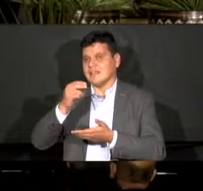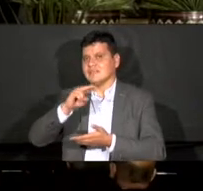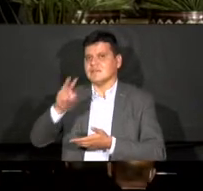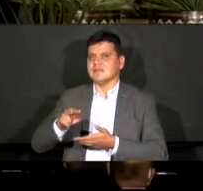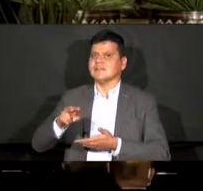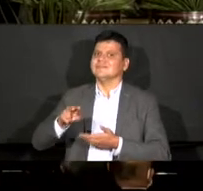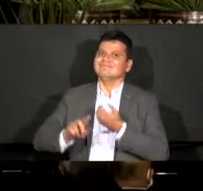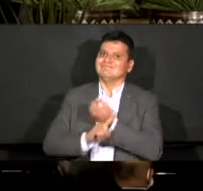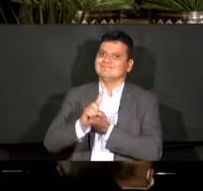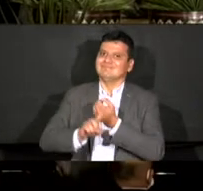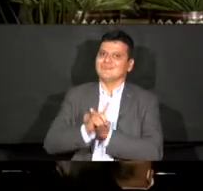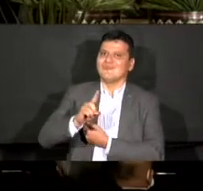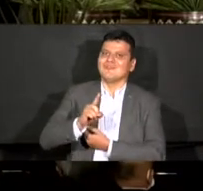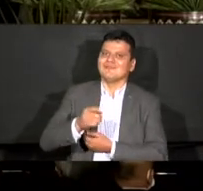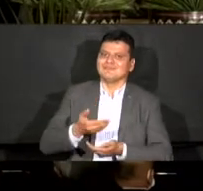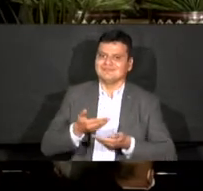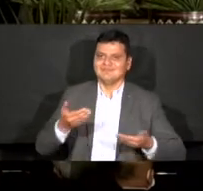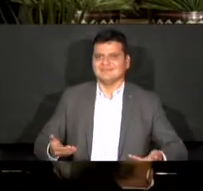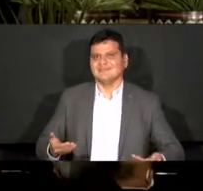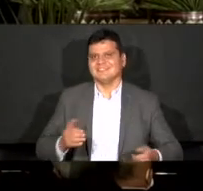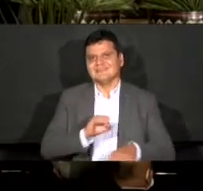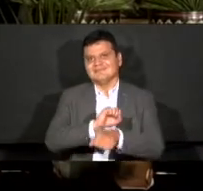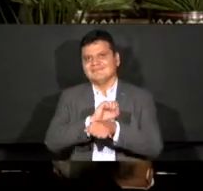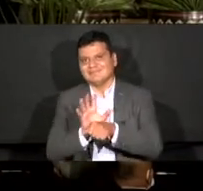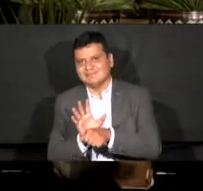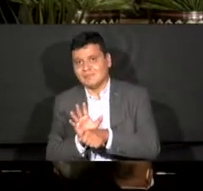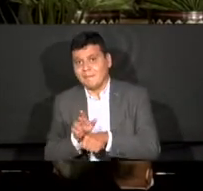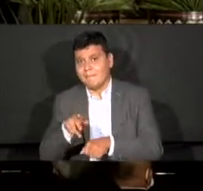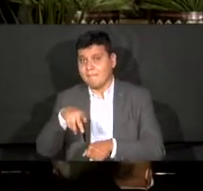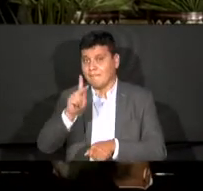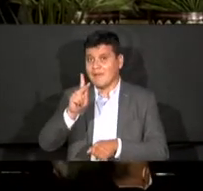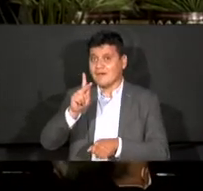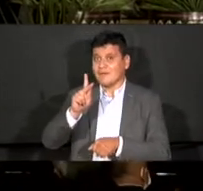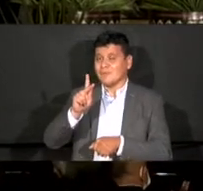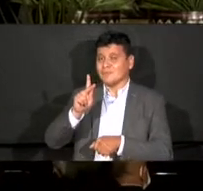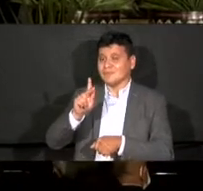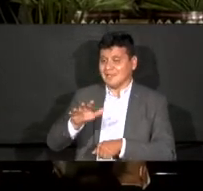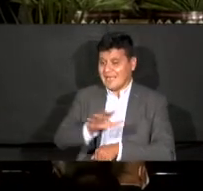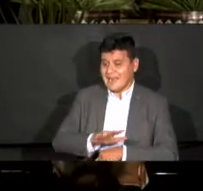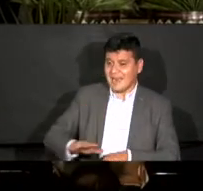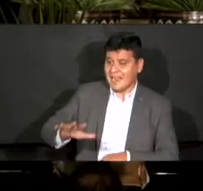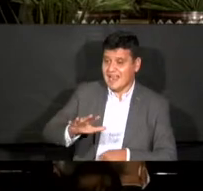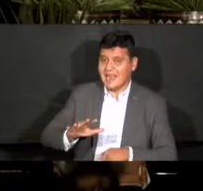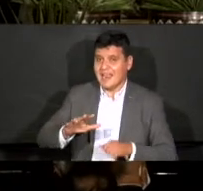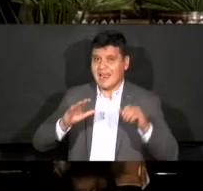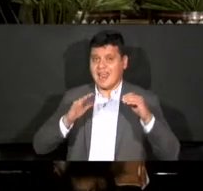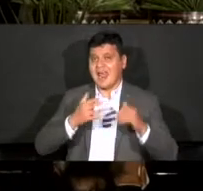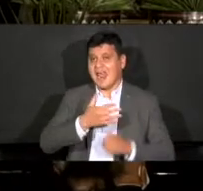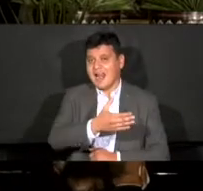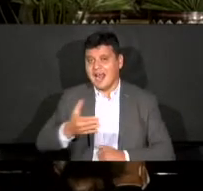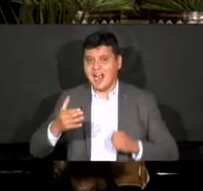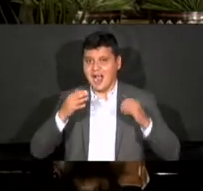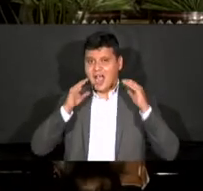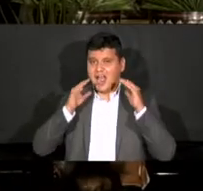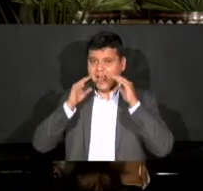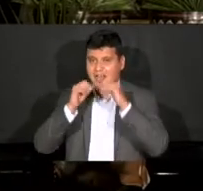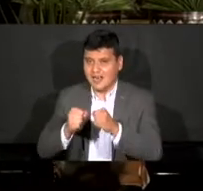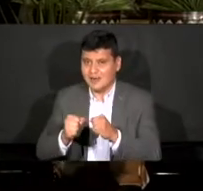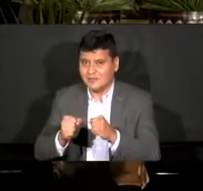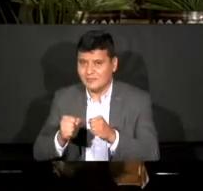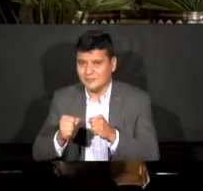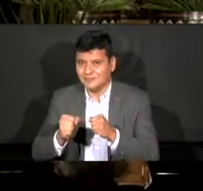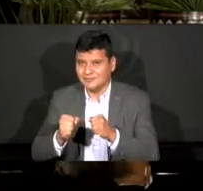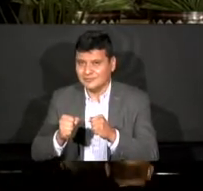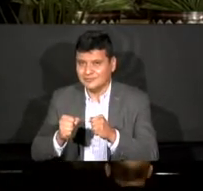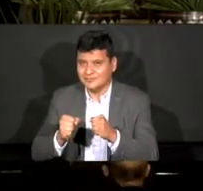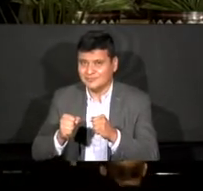el único sector que ha mantenido un crecimiento positivo y gracias a ello no ha habido desabasto